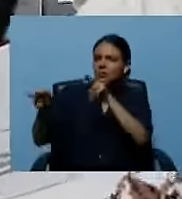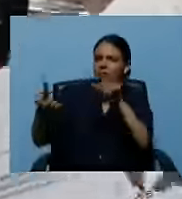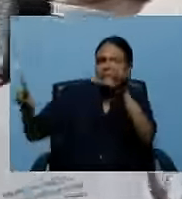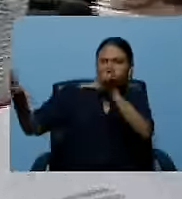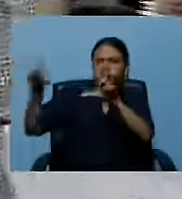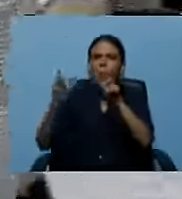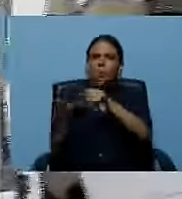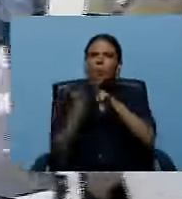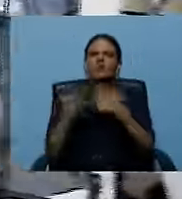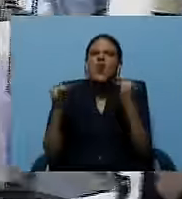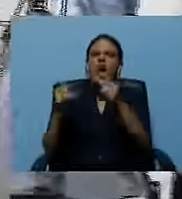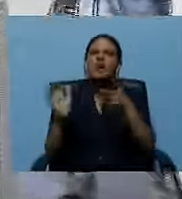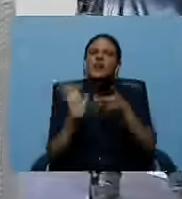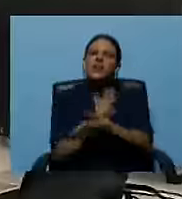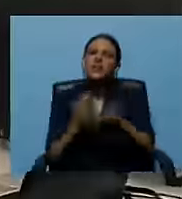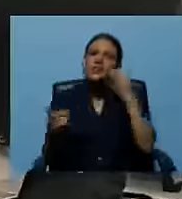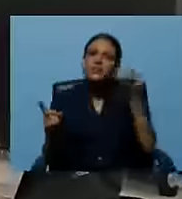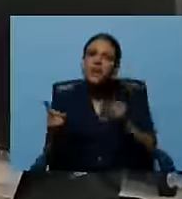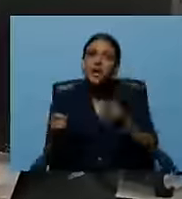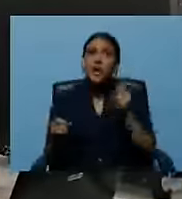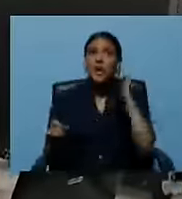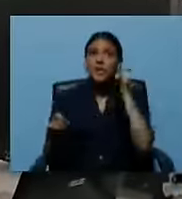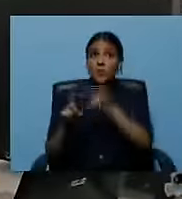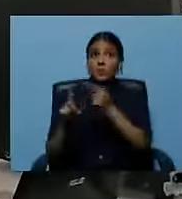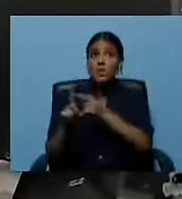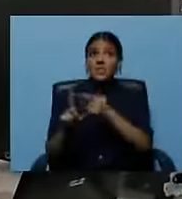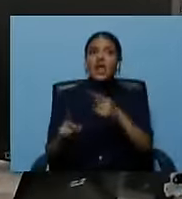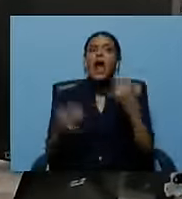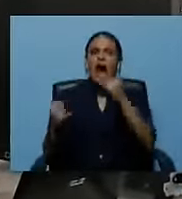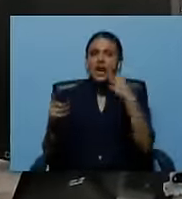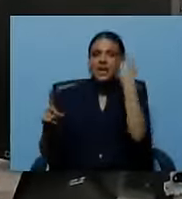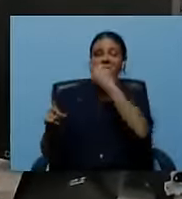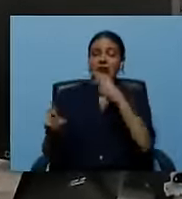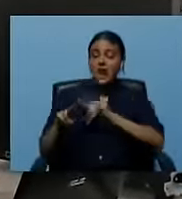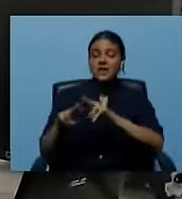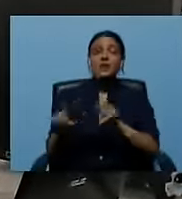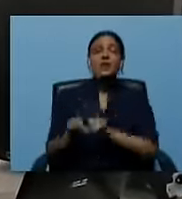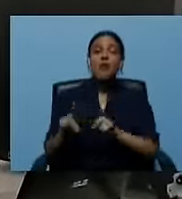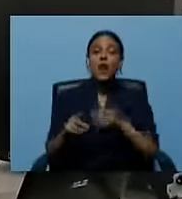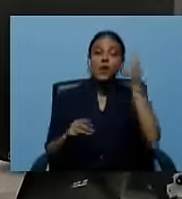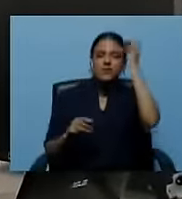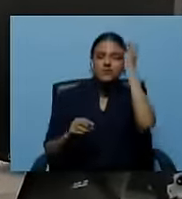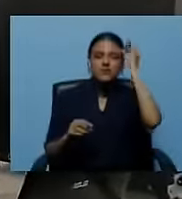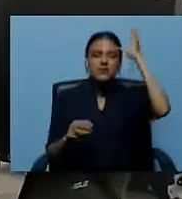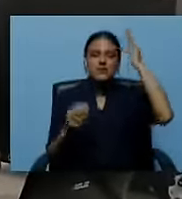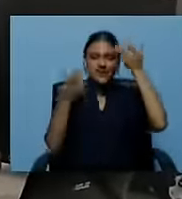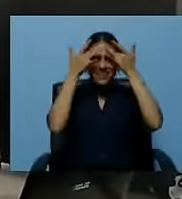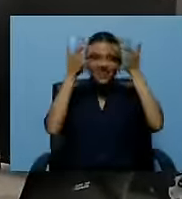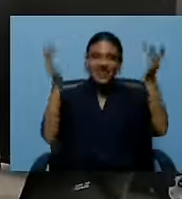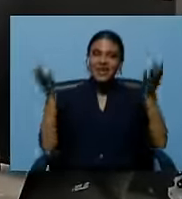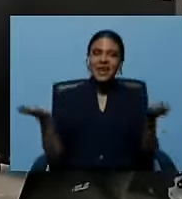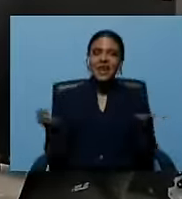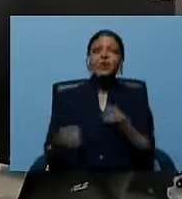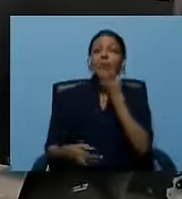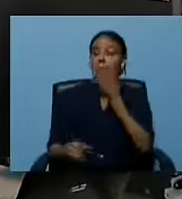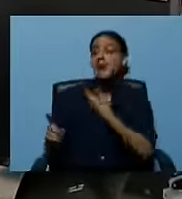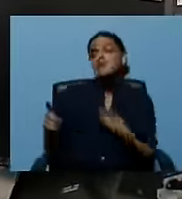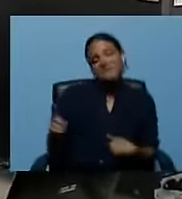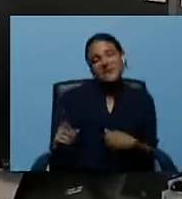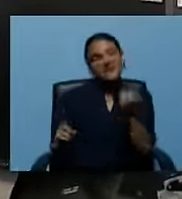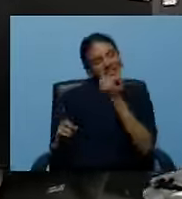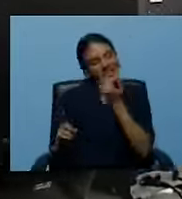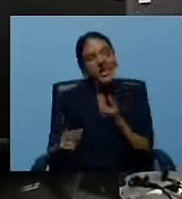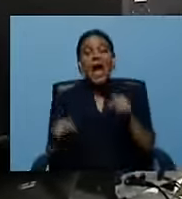¿Qué tenemos en la pantalla? Vamos a ver, ajá, ¿qué me cuenta por aquí Antonella? Antonella tiene cara de inteligente. Bueno, presidente, por aquí tenemos lo que